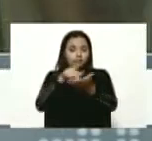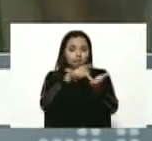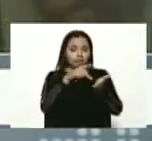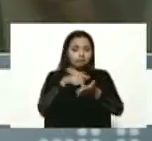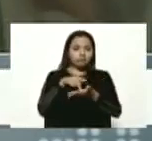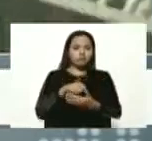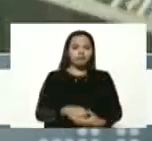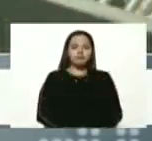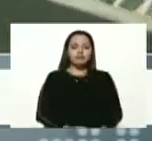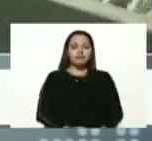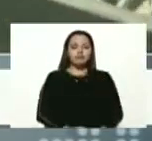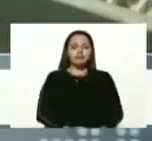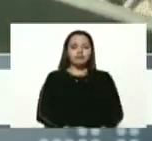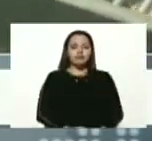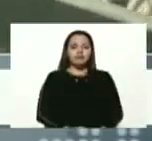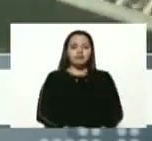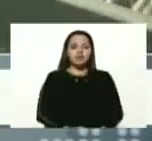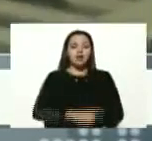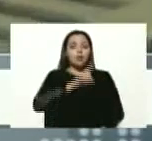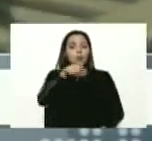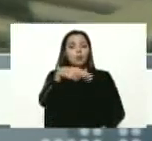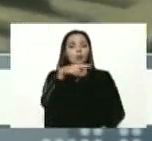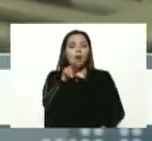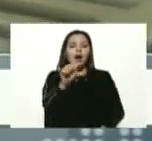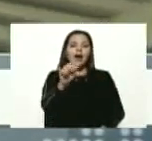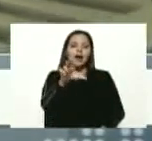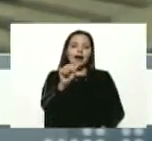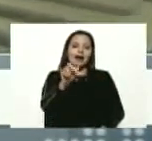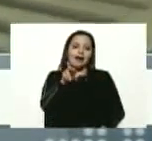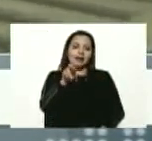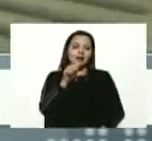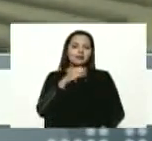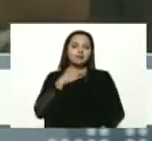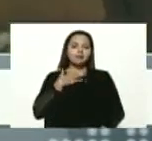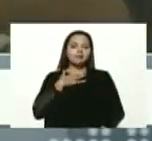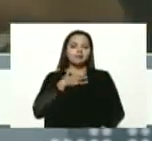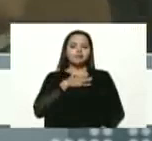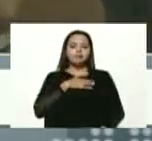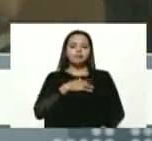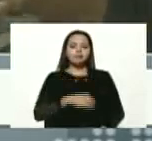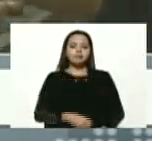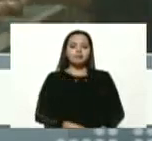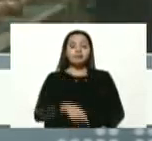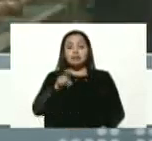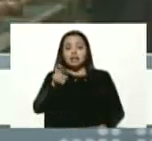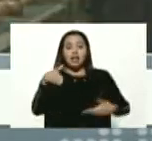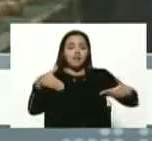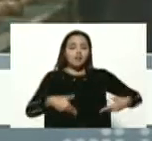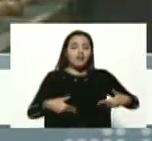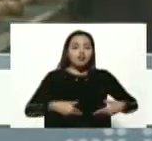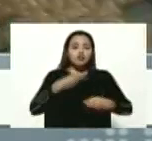Sánchez, desde Guacara. De verdad, este esfuerzo que hacen